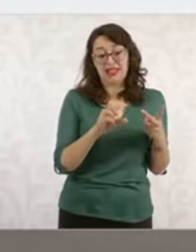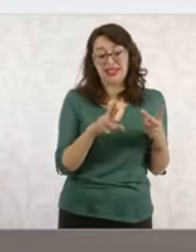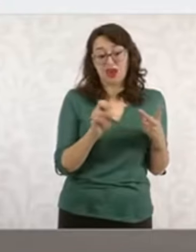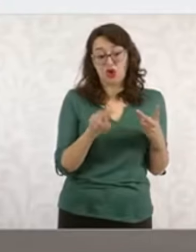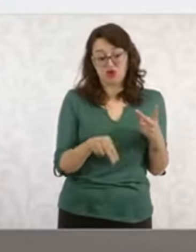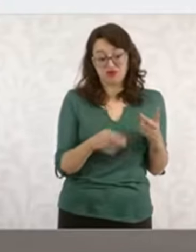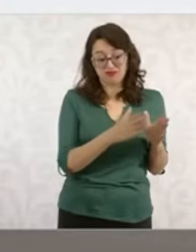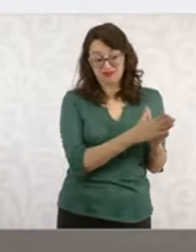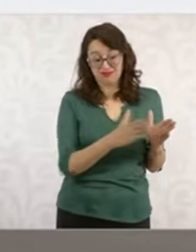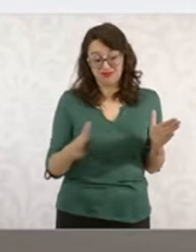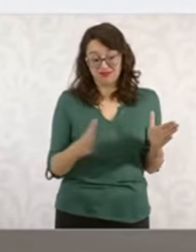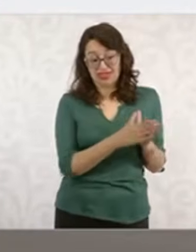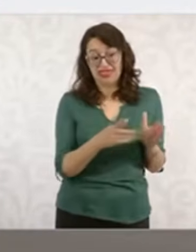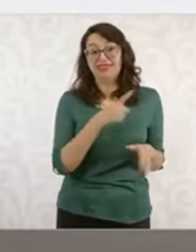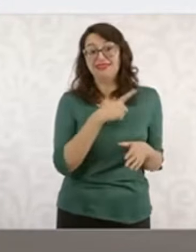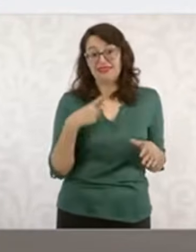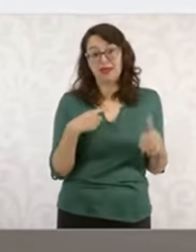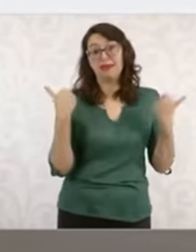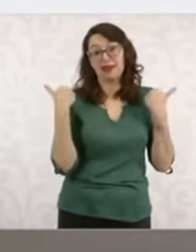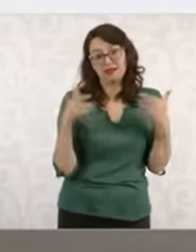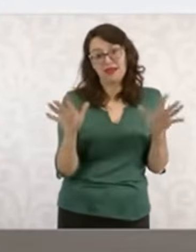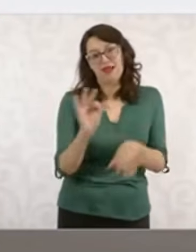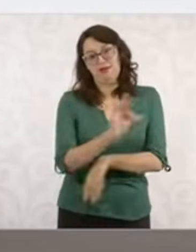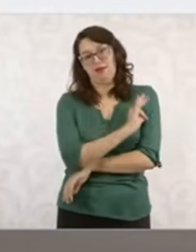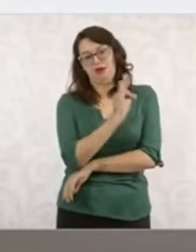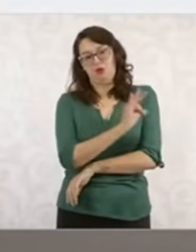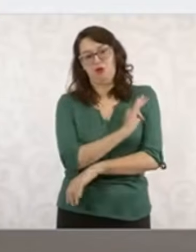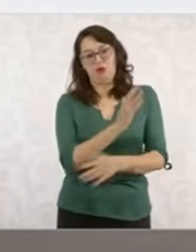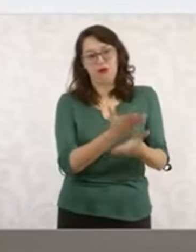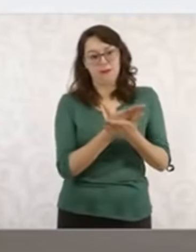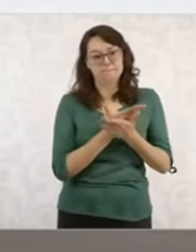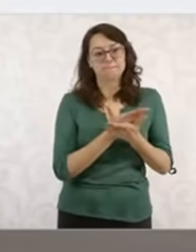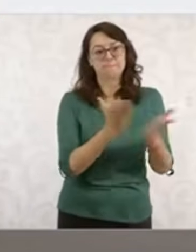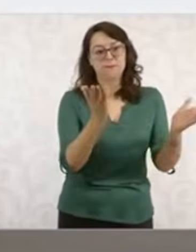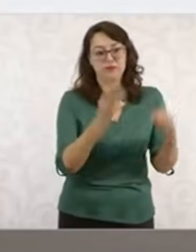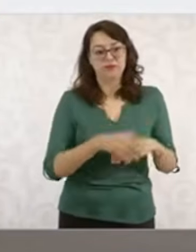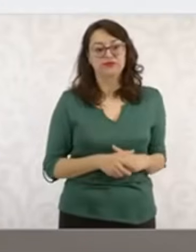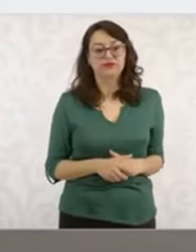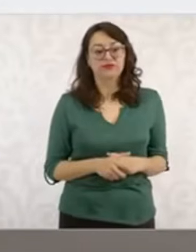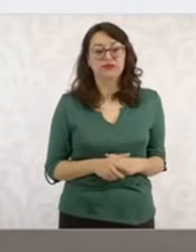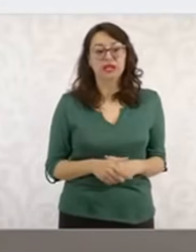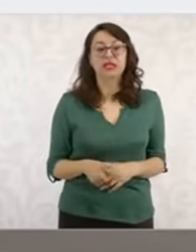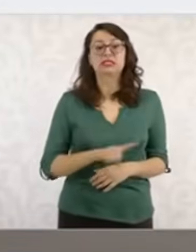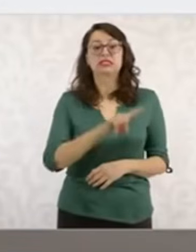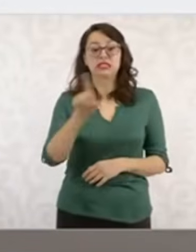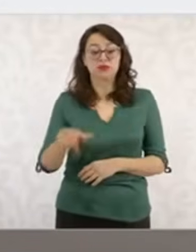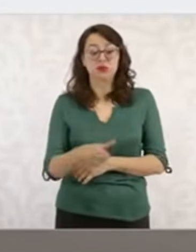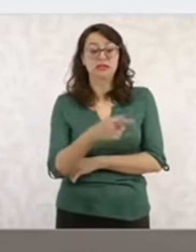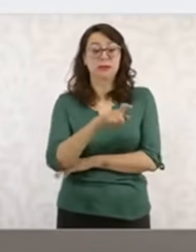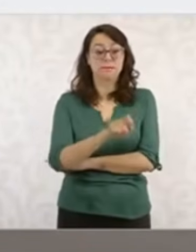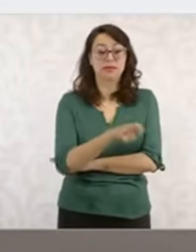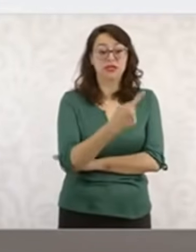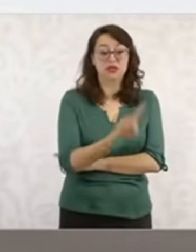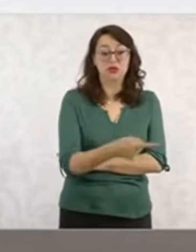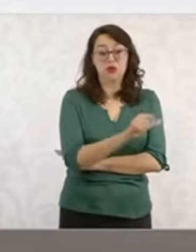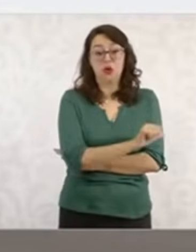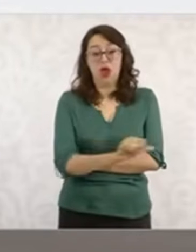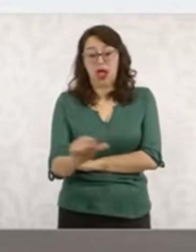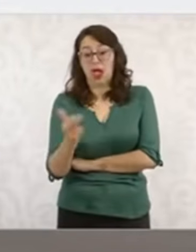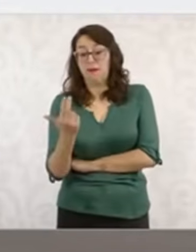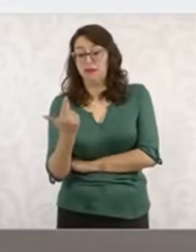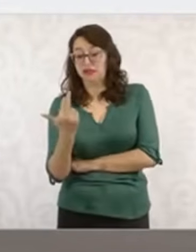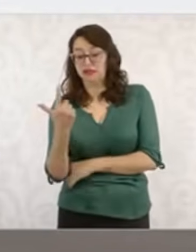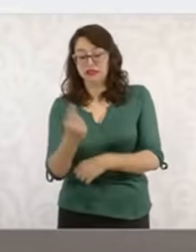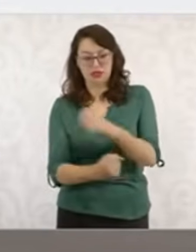en este grupo de 55% de cobertura, que son las personas que tienen entre 21 y